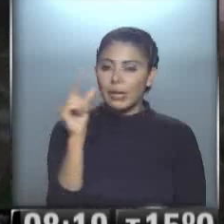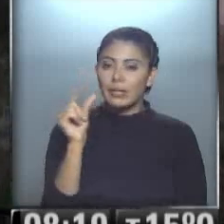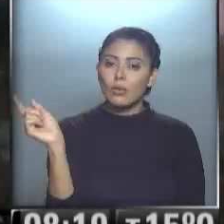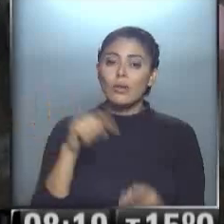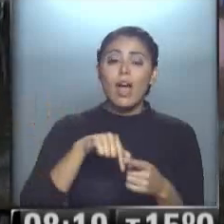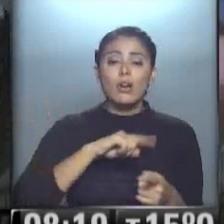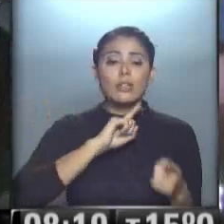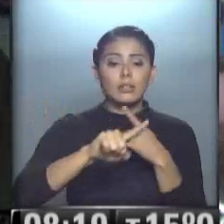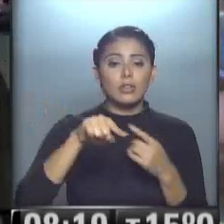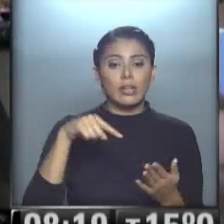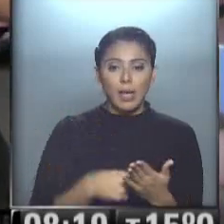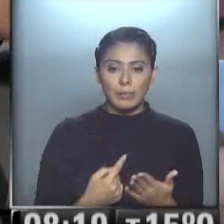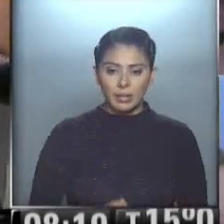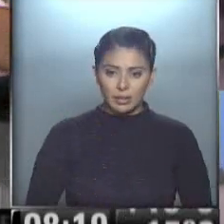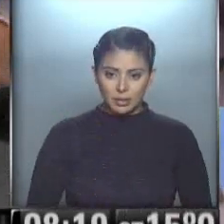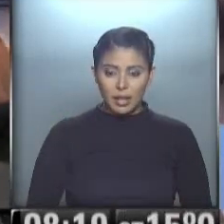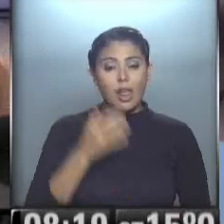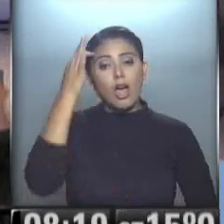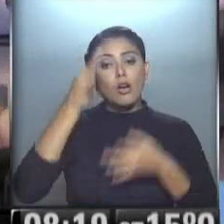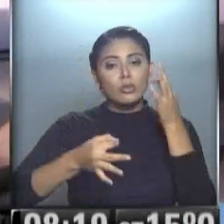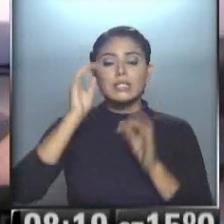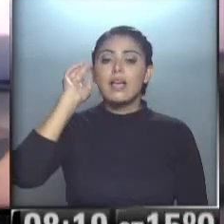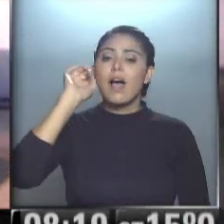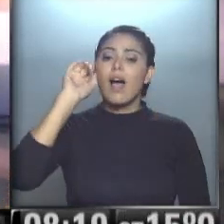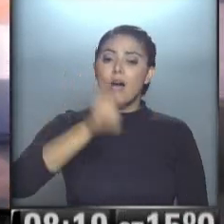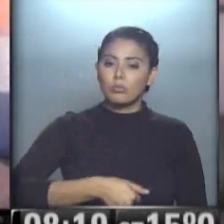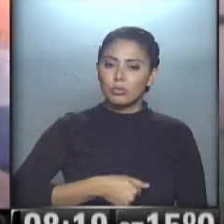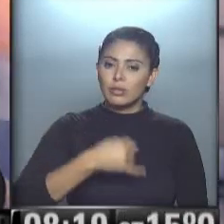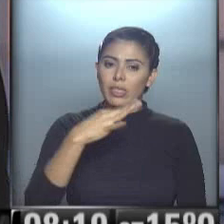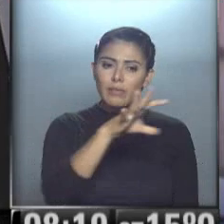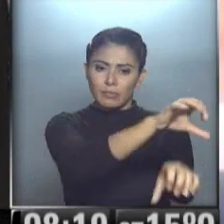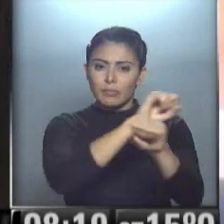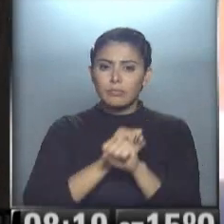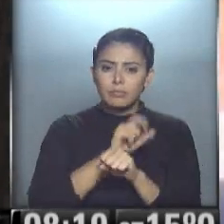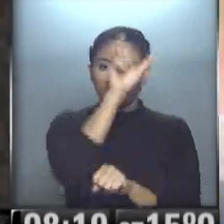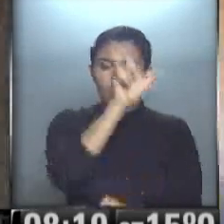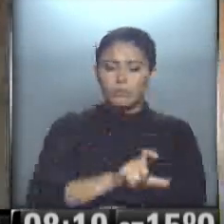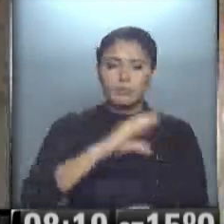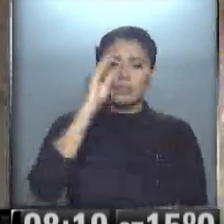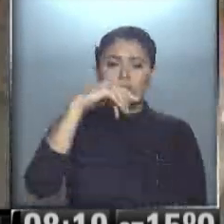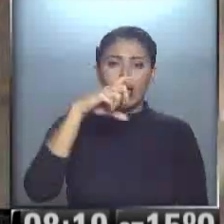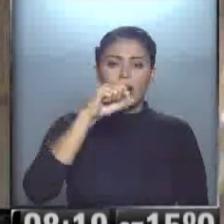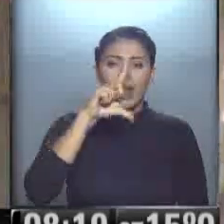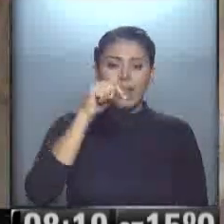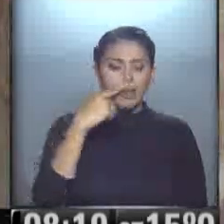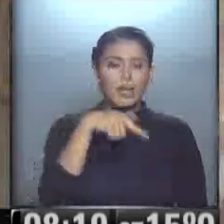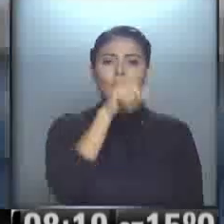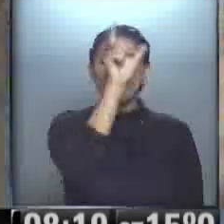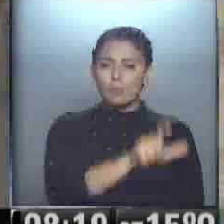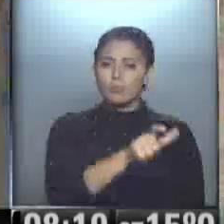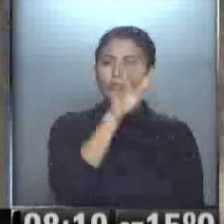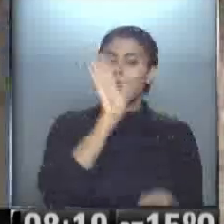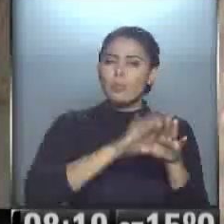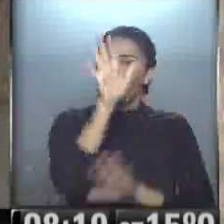y ahora nos trasladamos a la ciudad de Buenos Aires porque la justicia ordenó la detención inmediata de Marcelo chancalay quien está señalado como uno de los